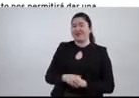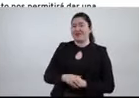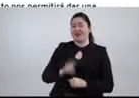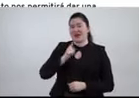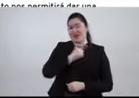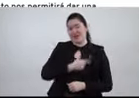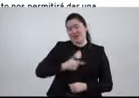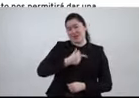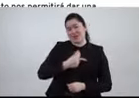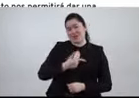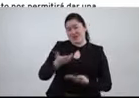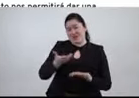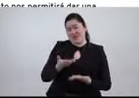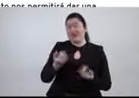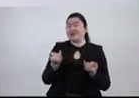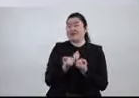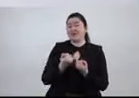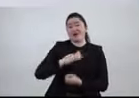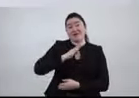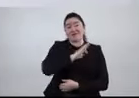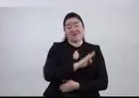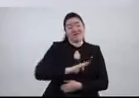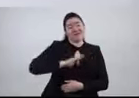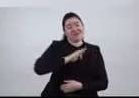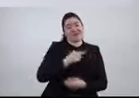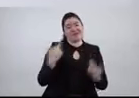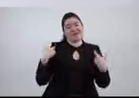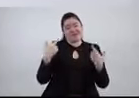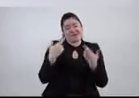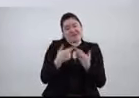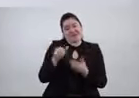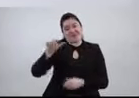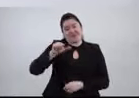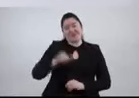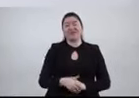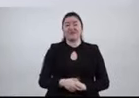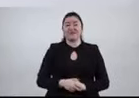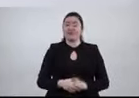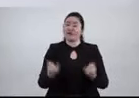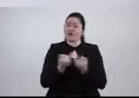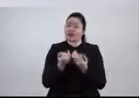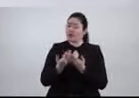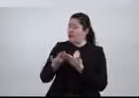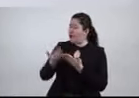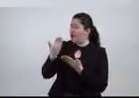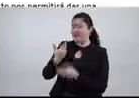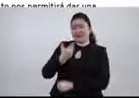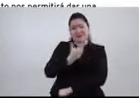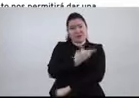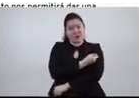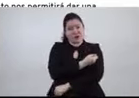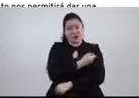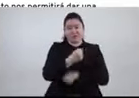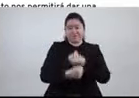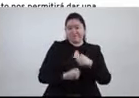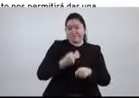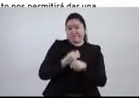aquí y también extender una felicitación a los maestros en este día. Al igual que en las etapas previas de vacunación para 60 y